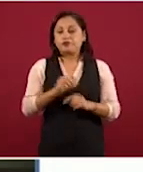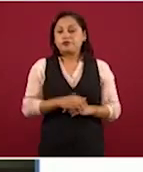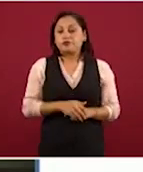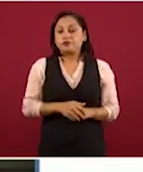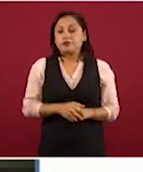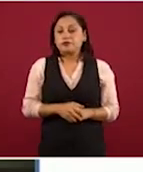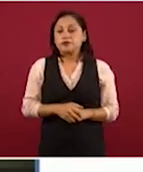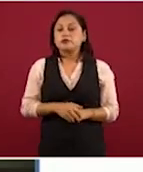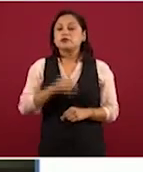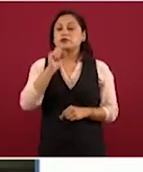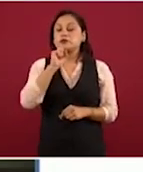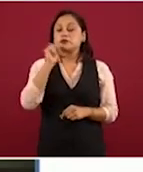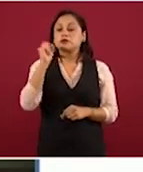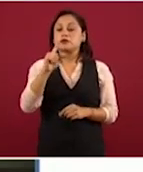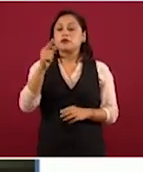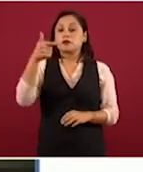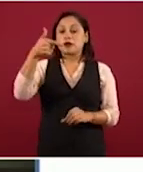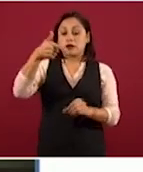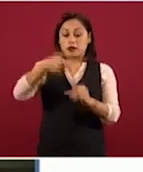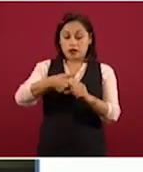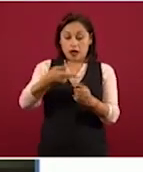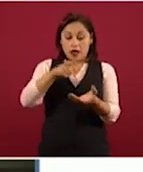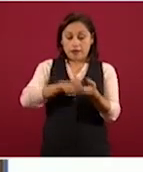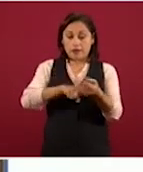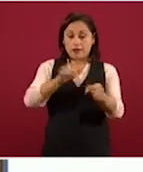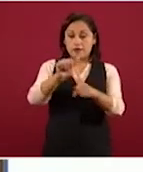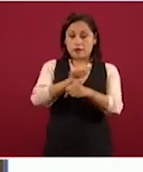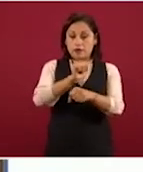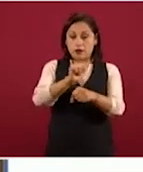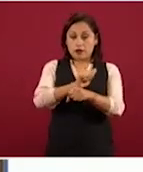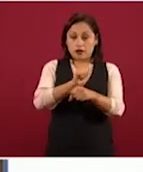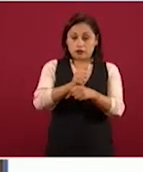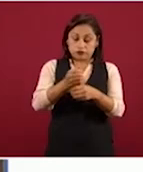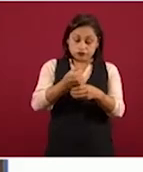También tanques de combustible de automóviles.